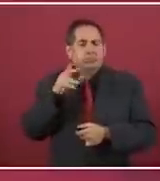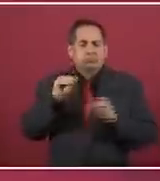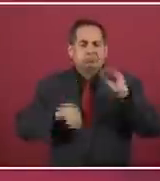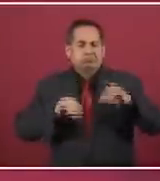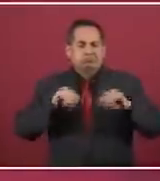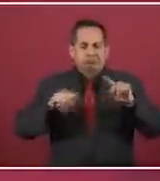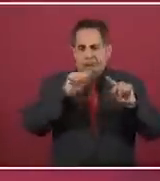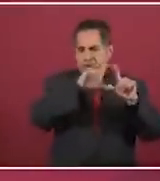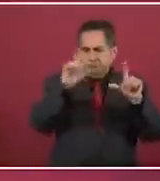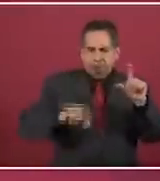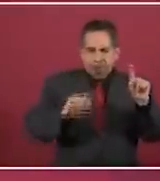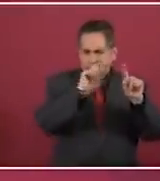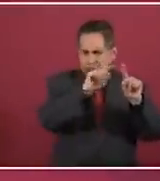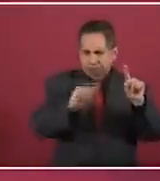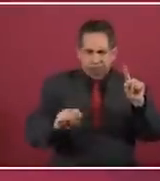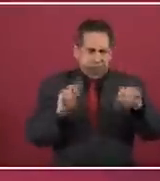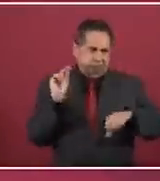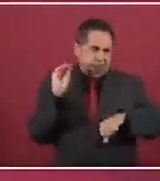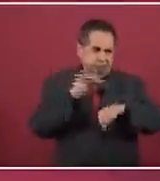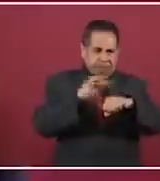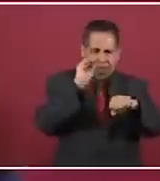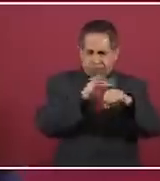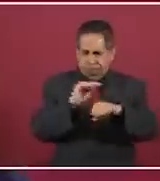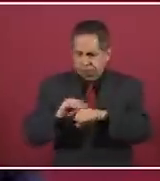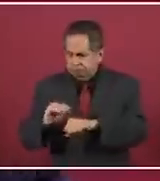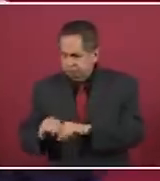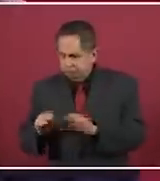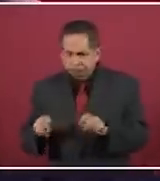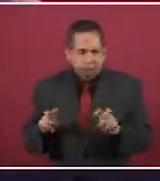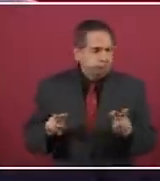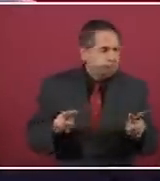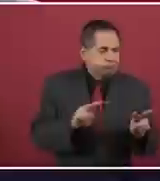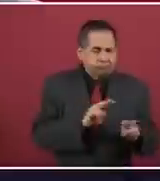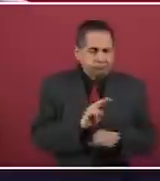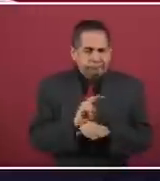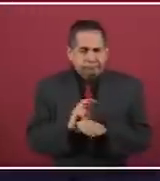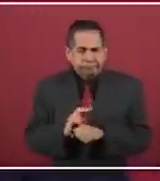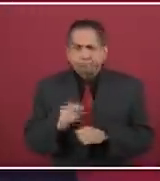territorio y unirnos, como lo estamos haciendo,